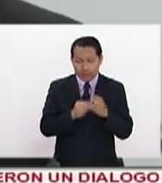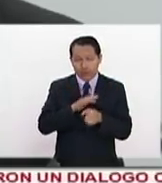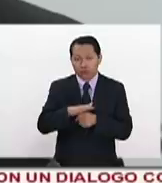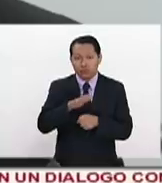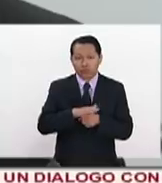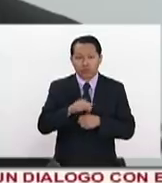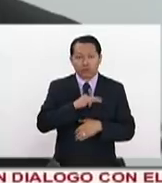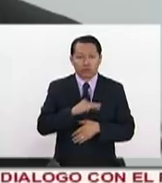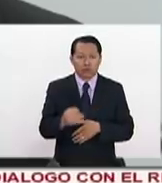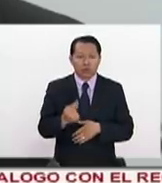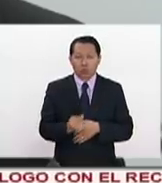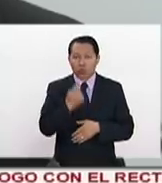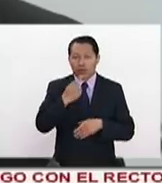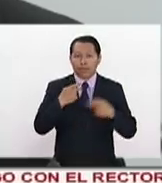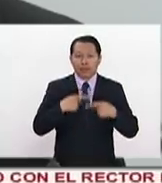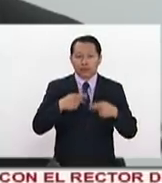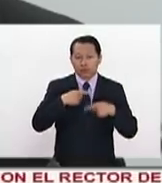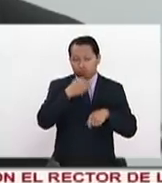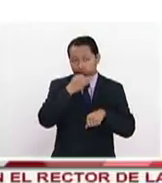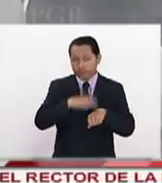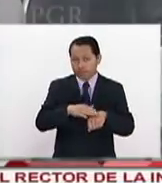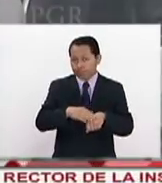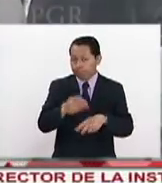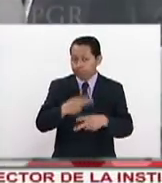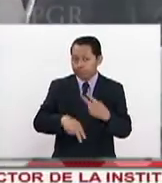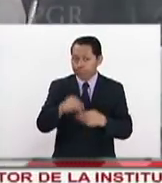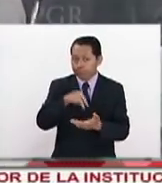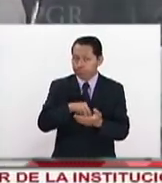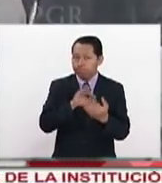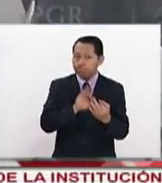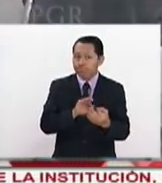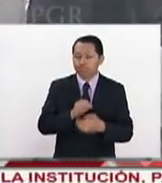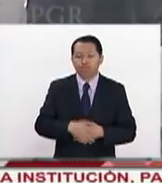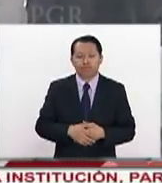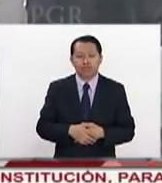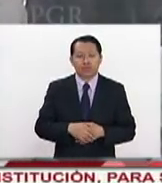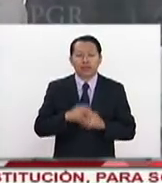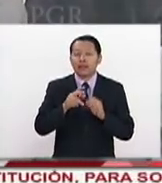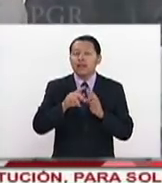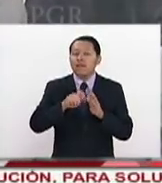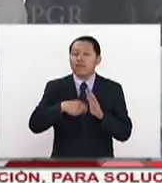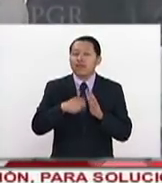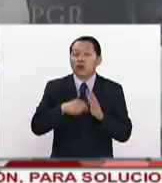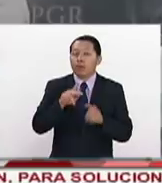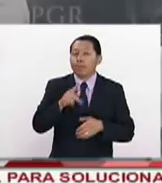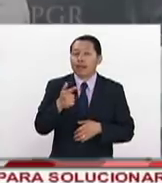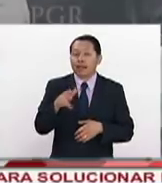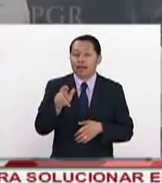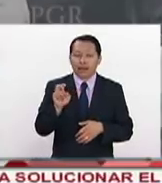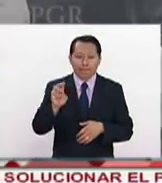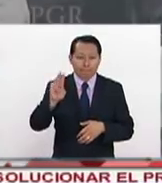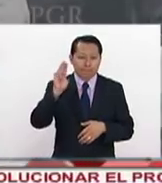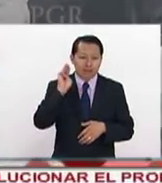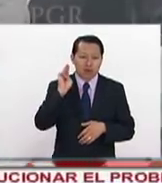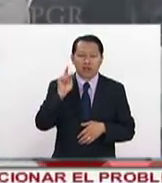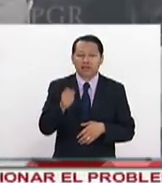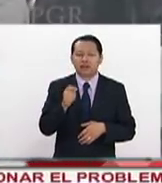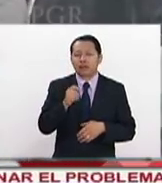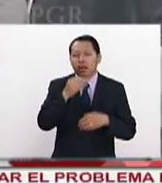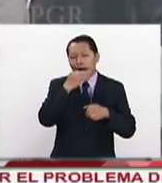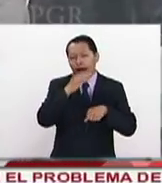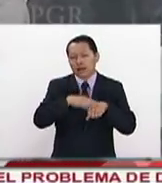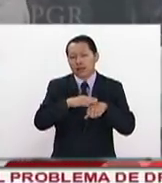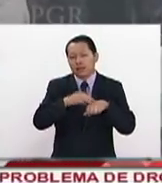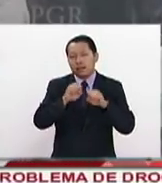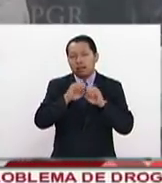para citar a una persona, serán citadas. Por otra parte, aclaró que el video que difundió la PGR este miércoles fue para